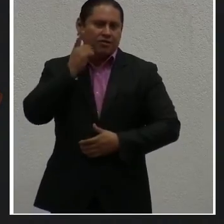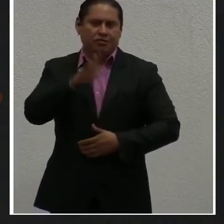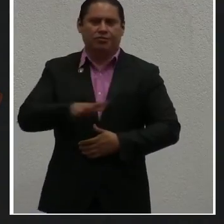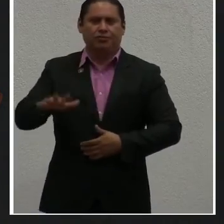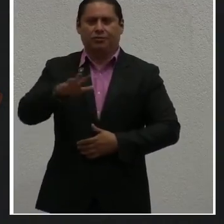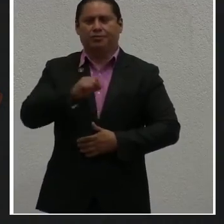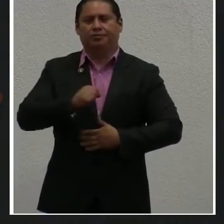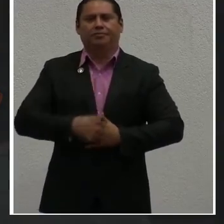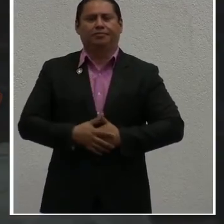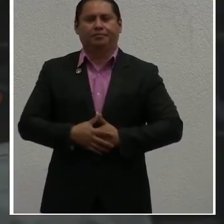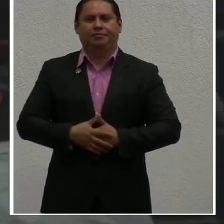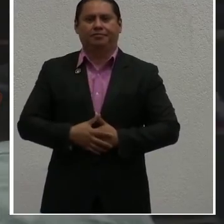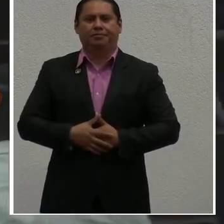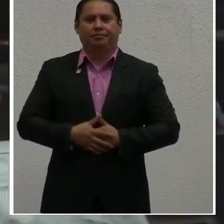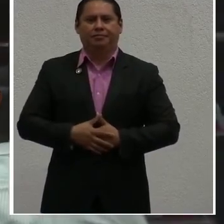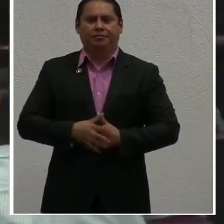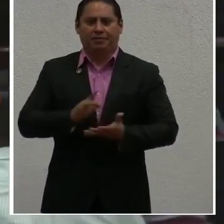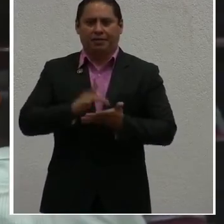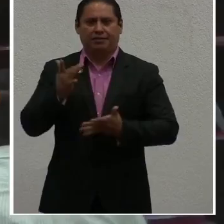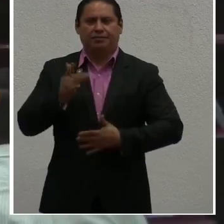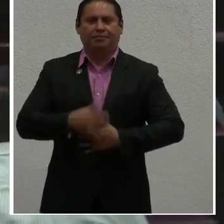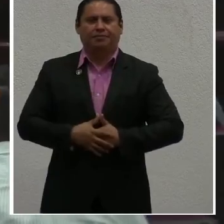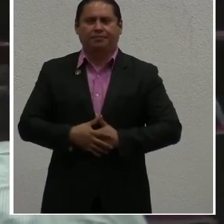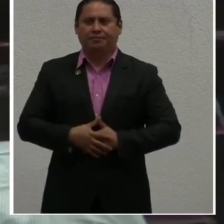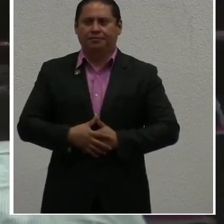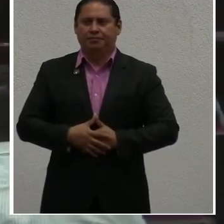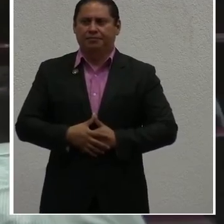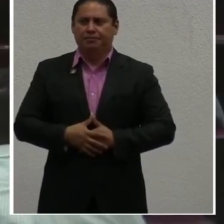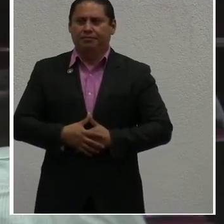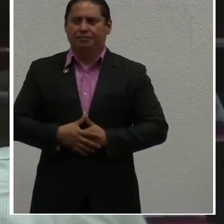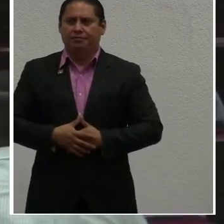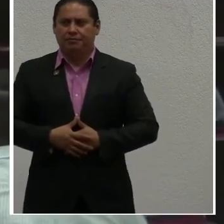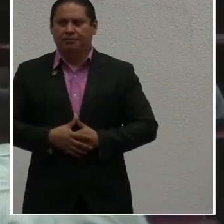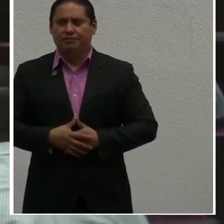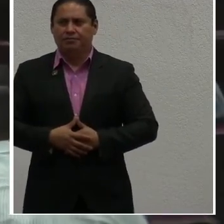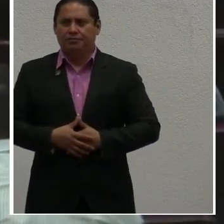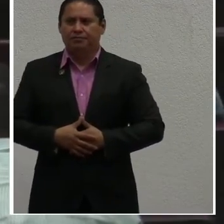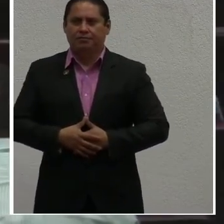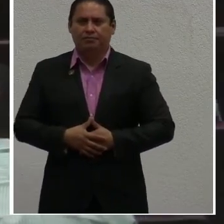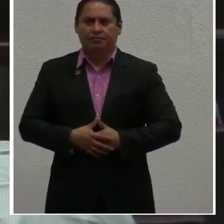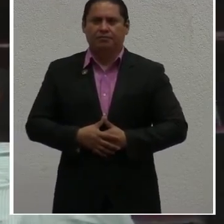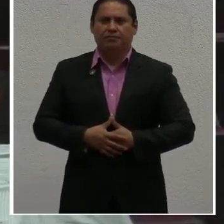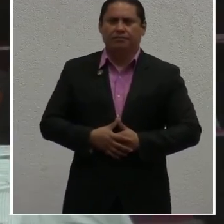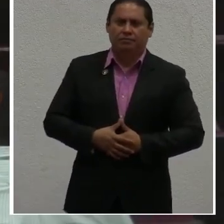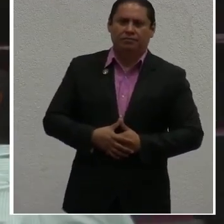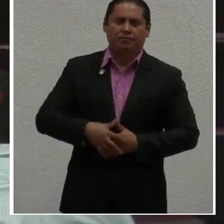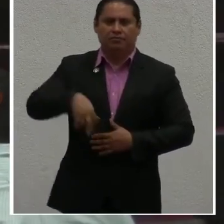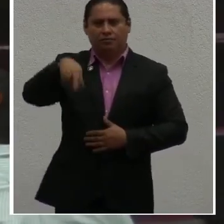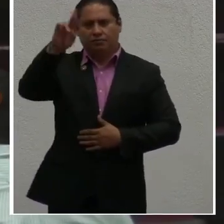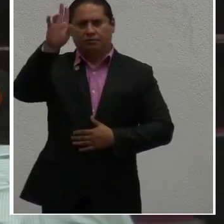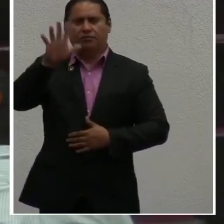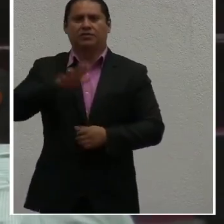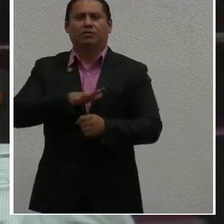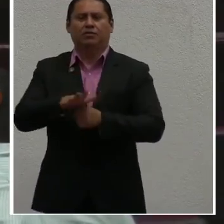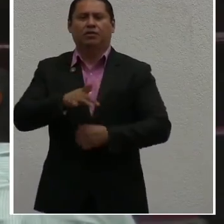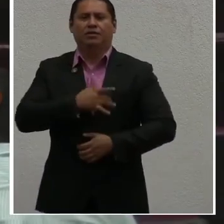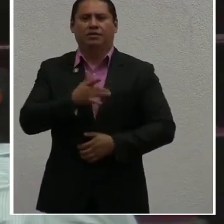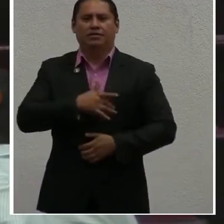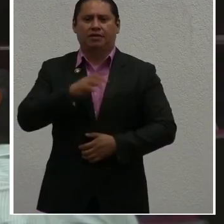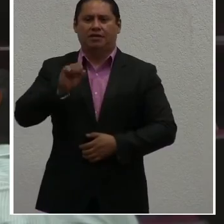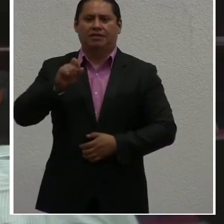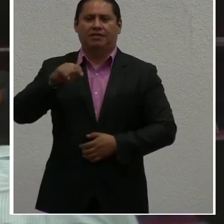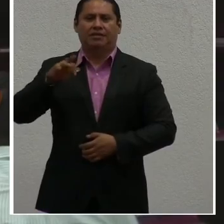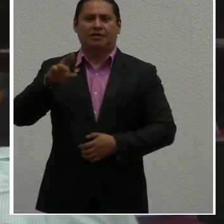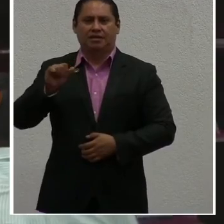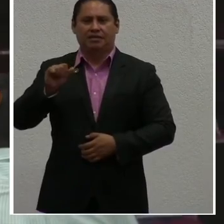compañeros legisladores. Bocola Balikta Pisilike. Bien, compañera. ¿En qué sentido su participación, diputada Sandra?